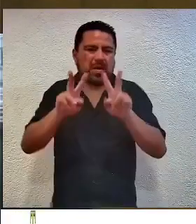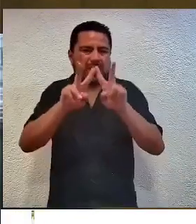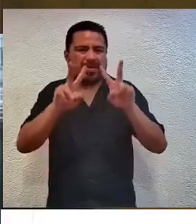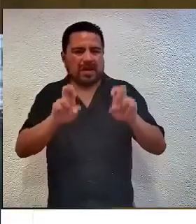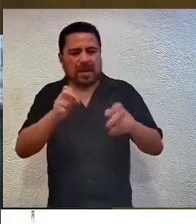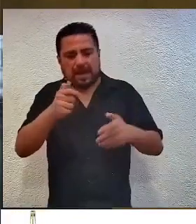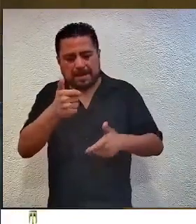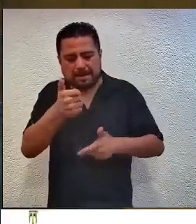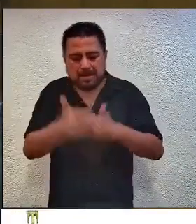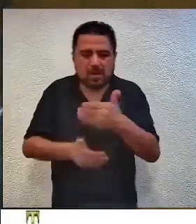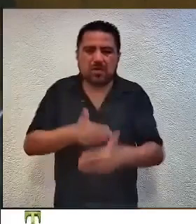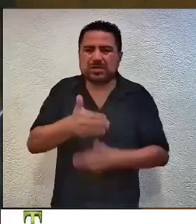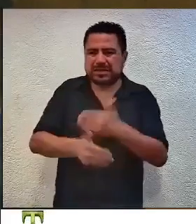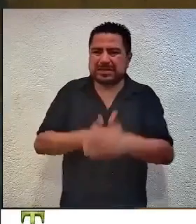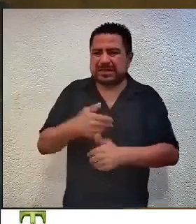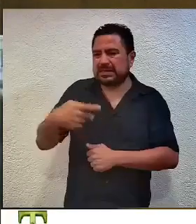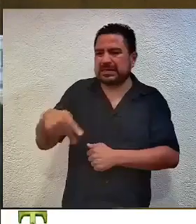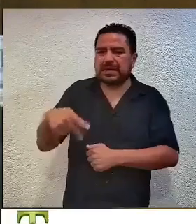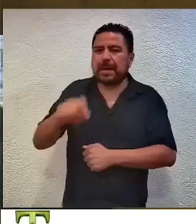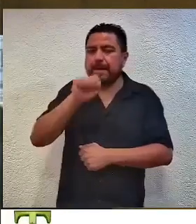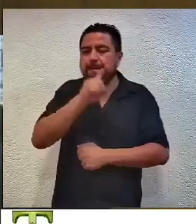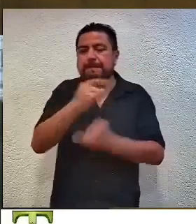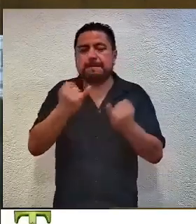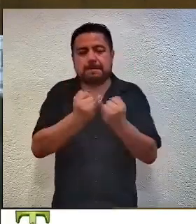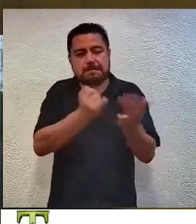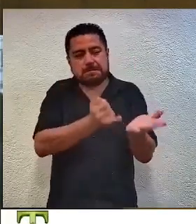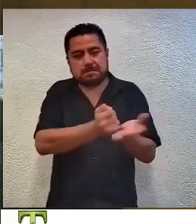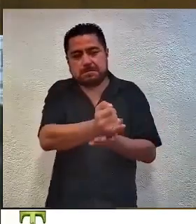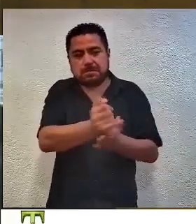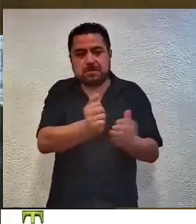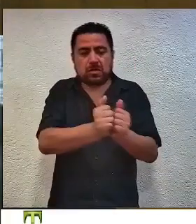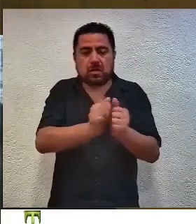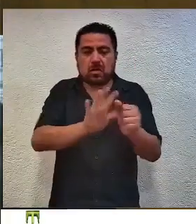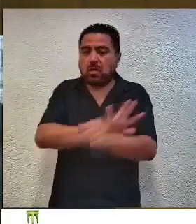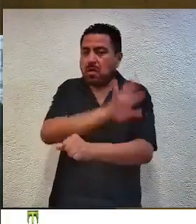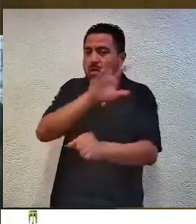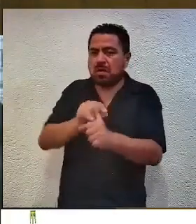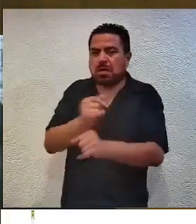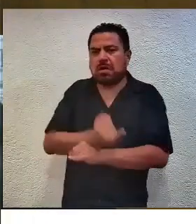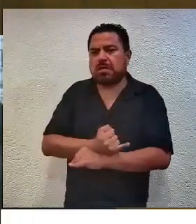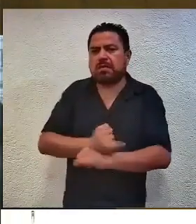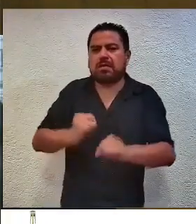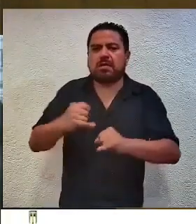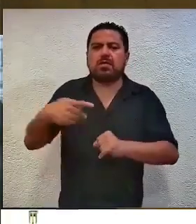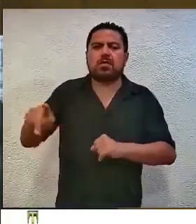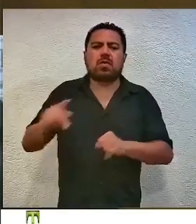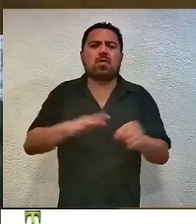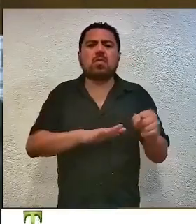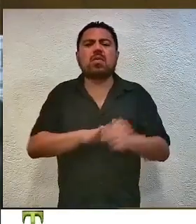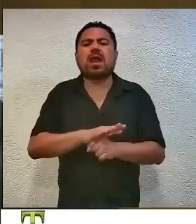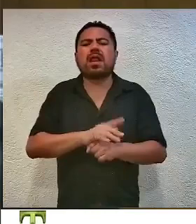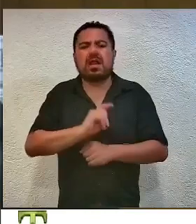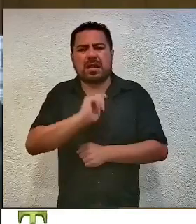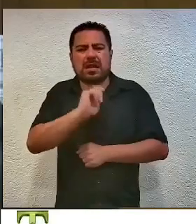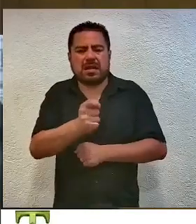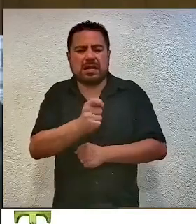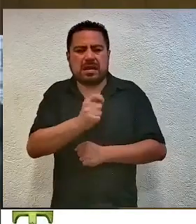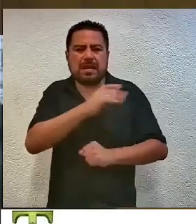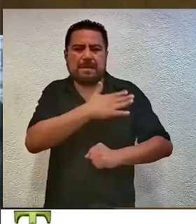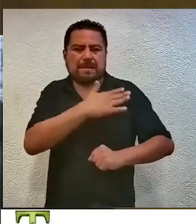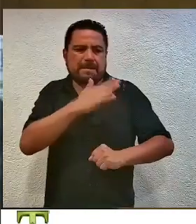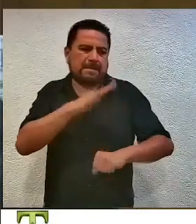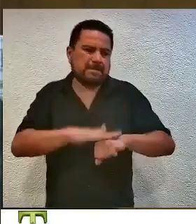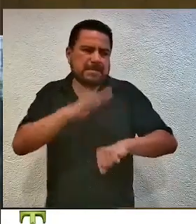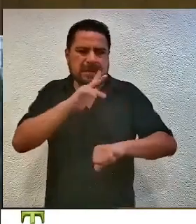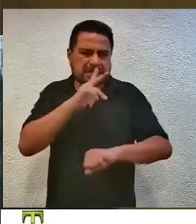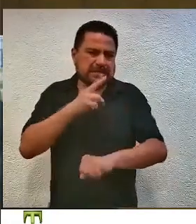procedimiento partidario y en su caso determine con plena autonomía respecto de los cuales es competente